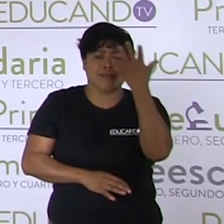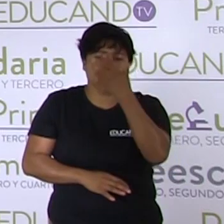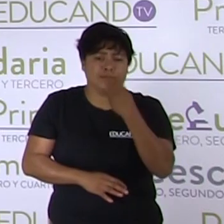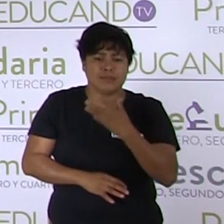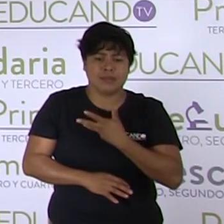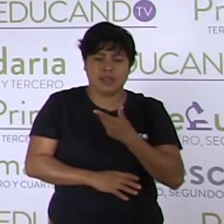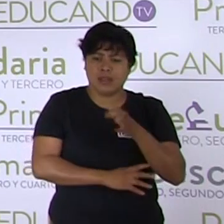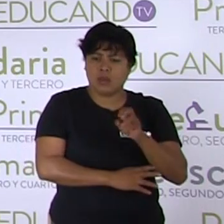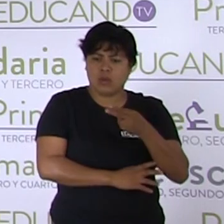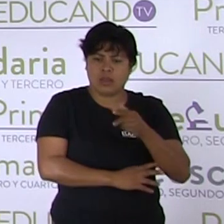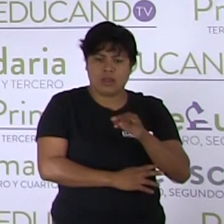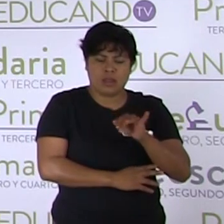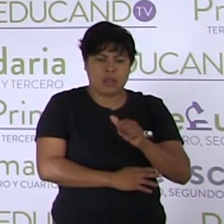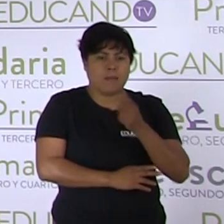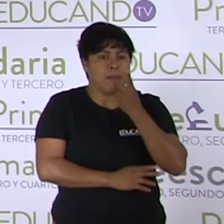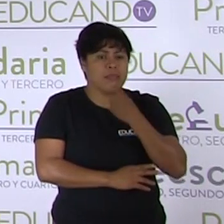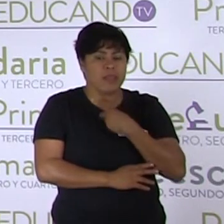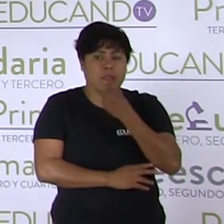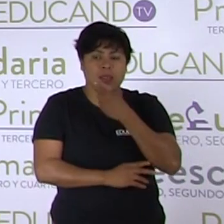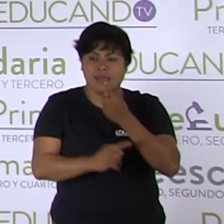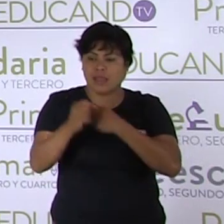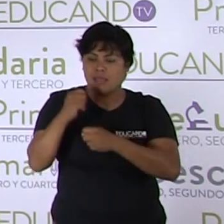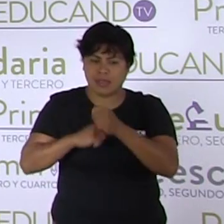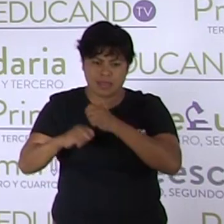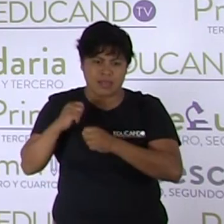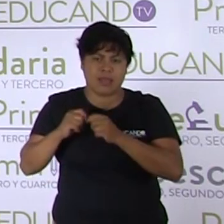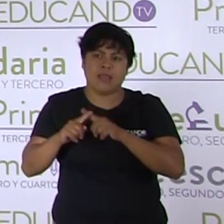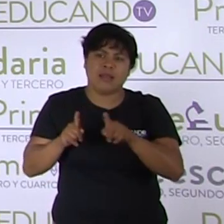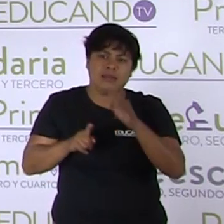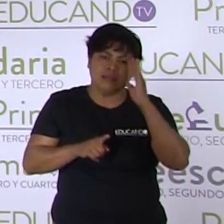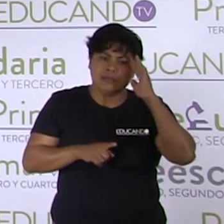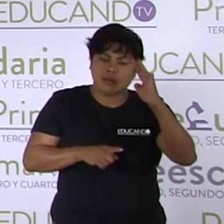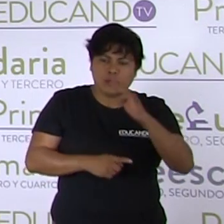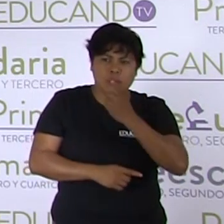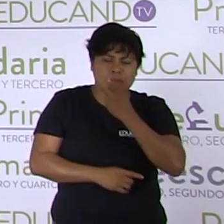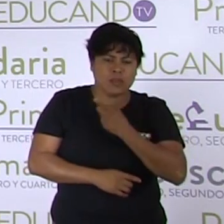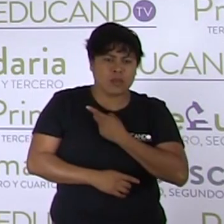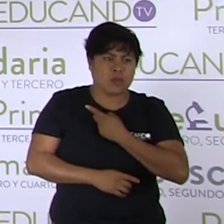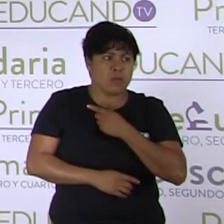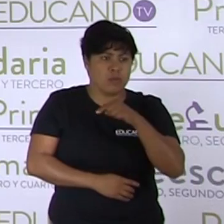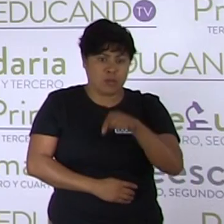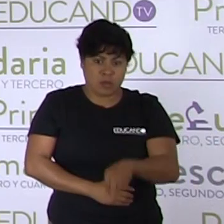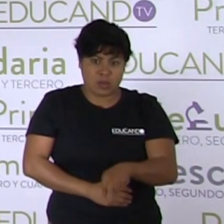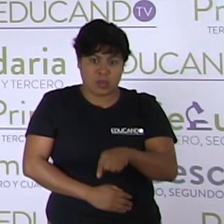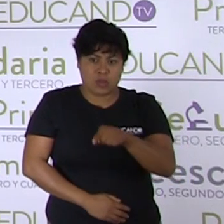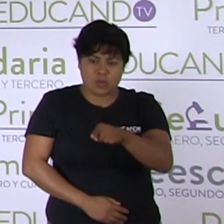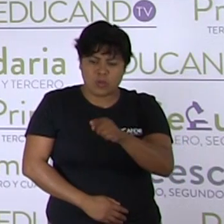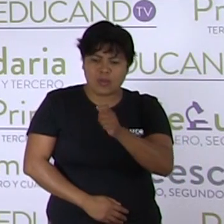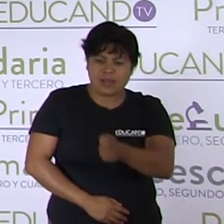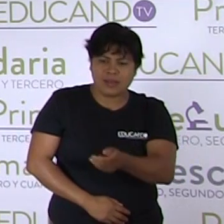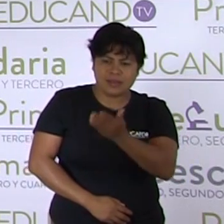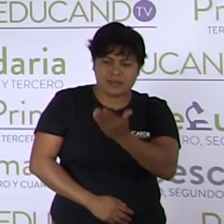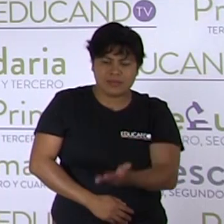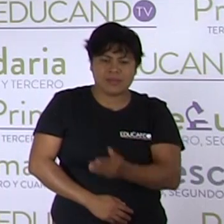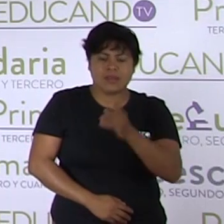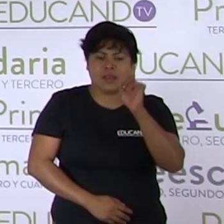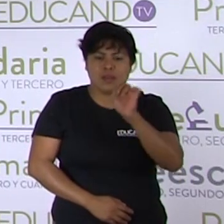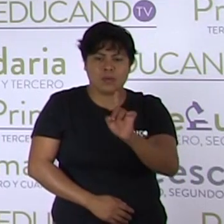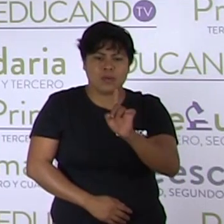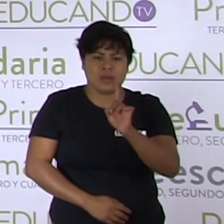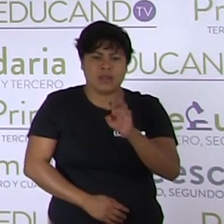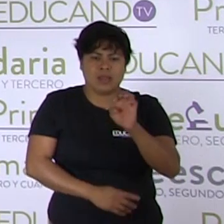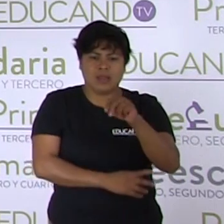tiene la Eugenia, me dijeron en la tienda de Joaquín. Y por aquí vos sos la única